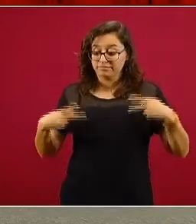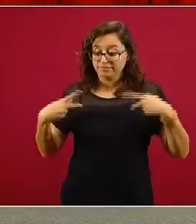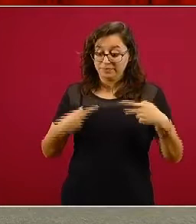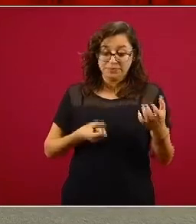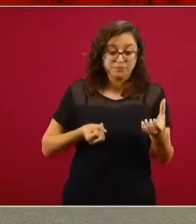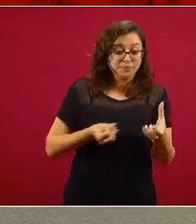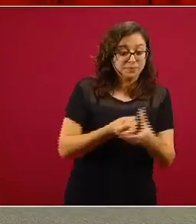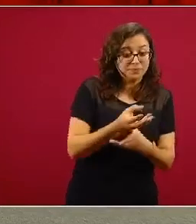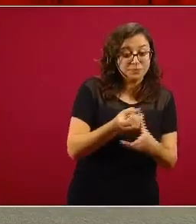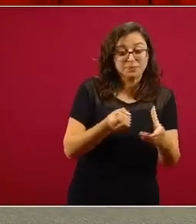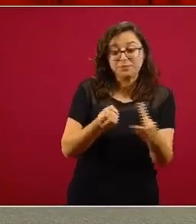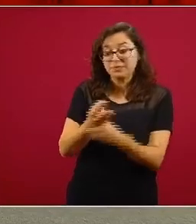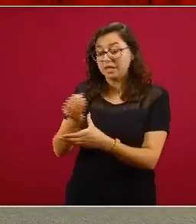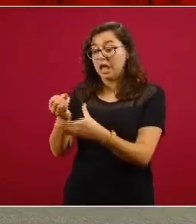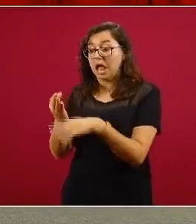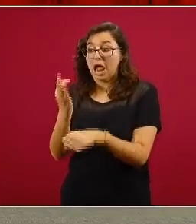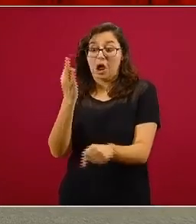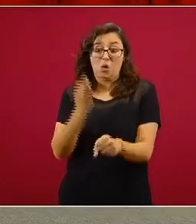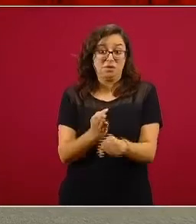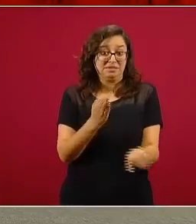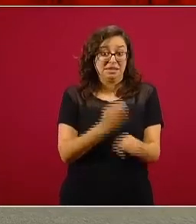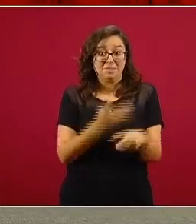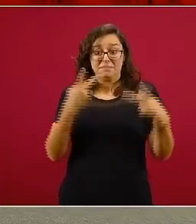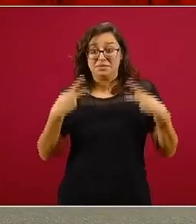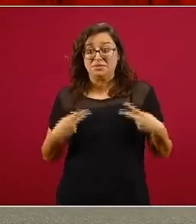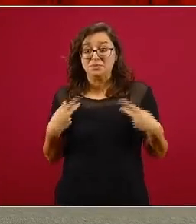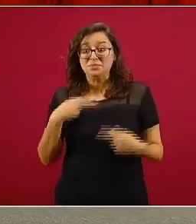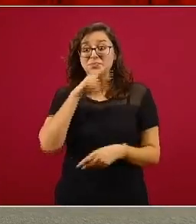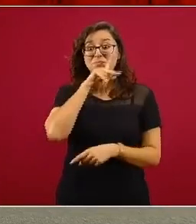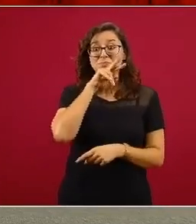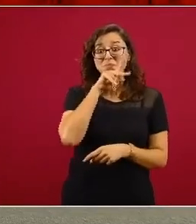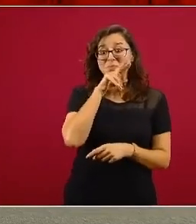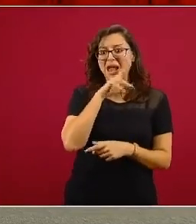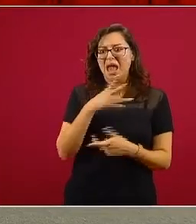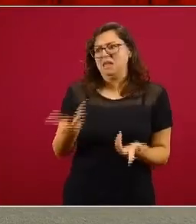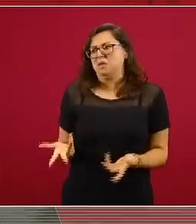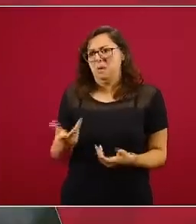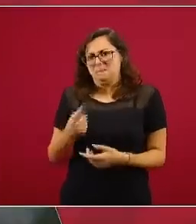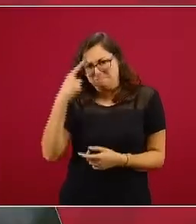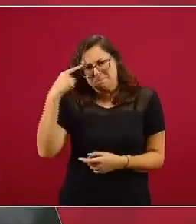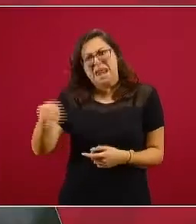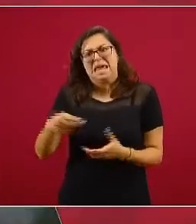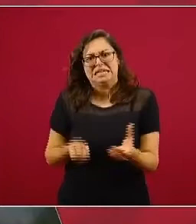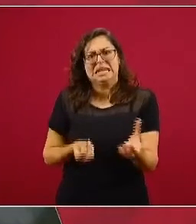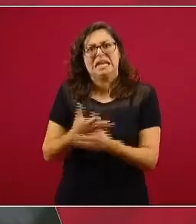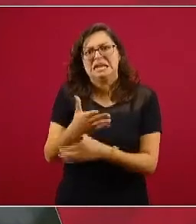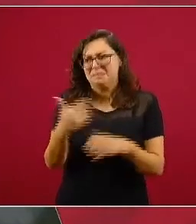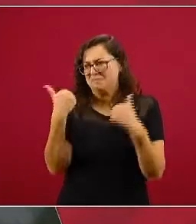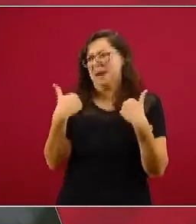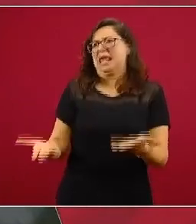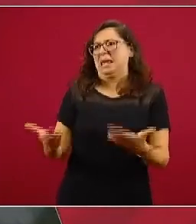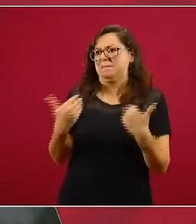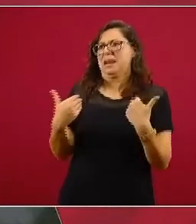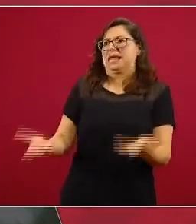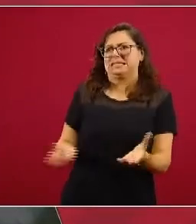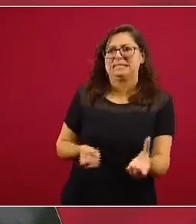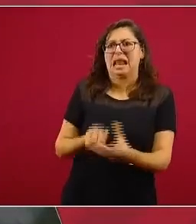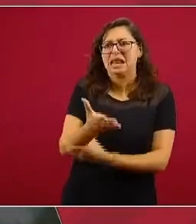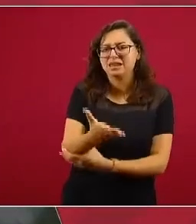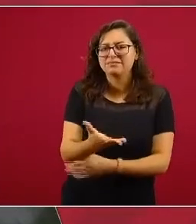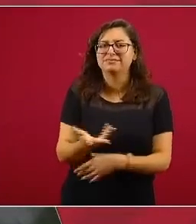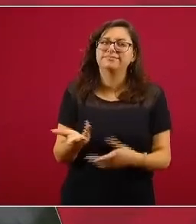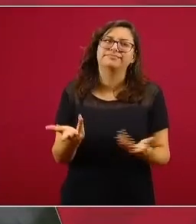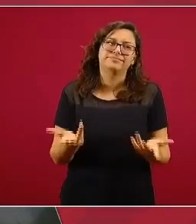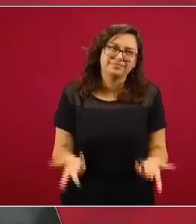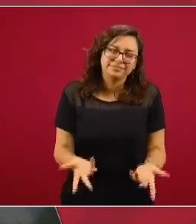esté inquietando en este momento, si saben eso, ¿por qué desconfinan? Espero que a estas alturas quede claro,